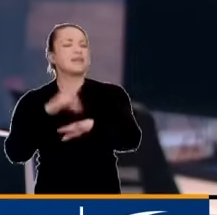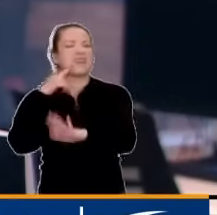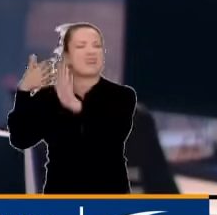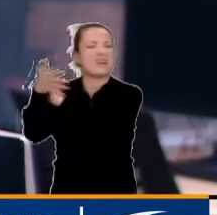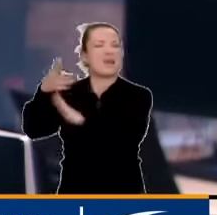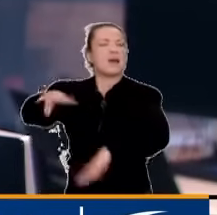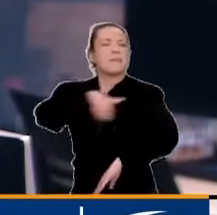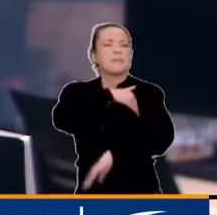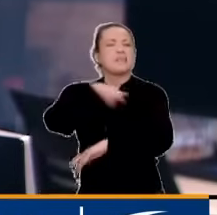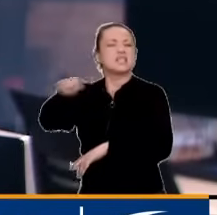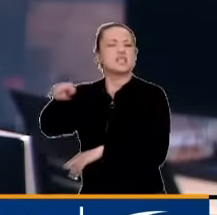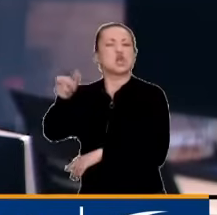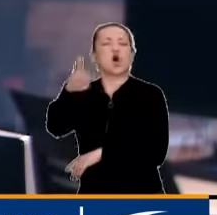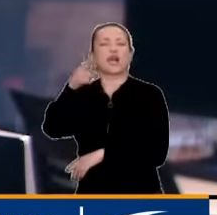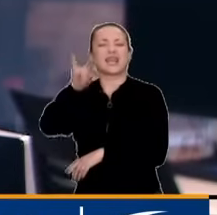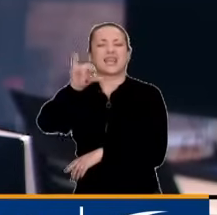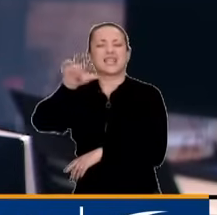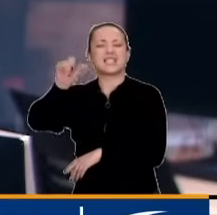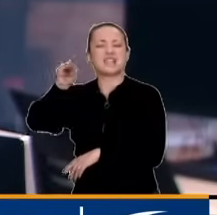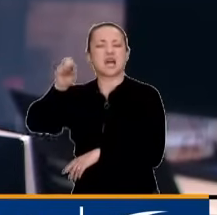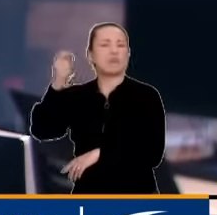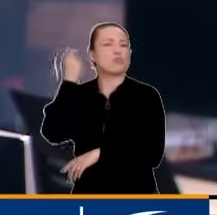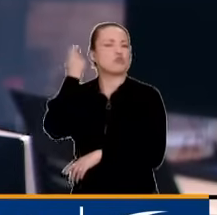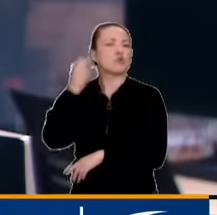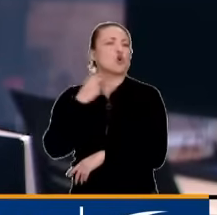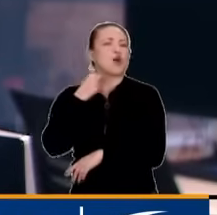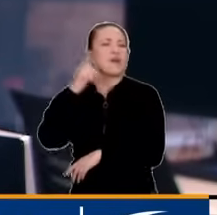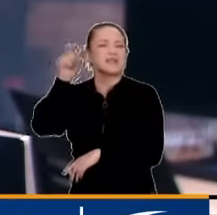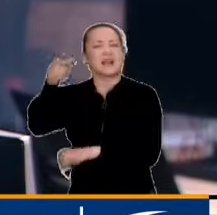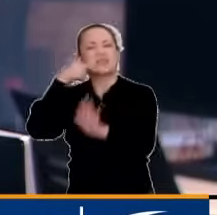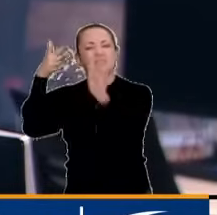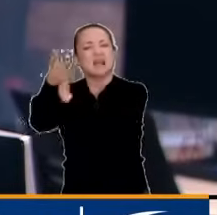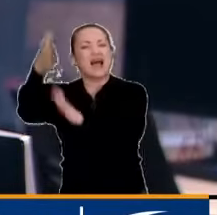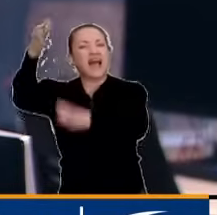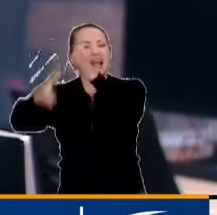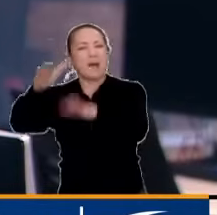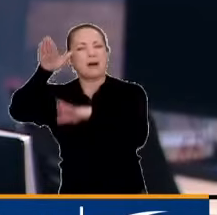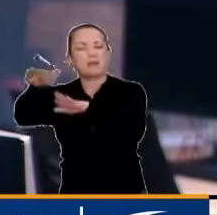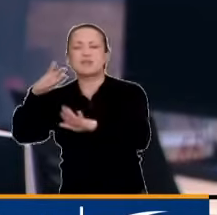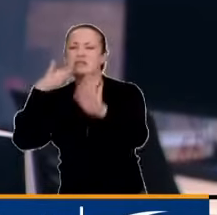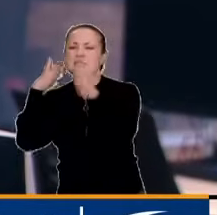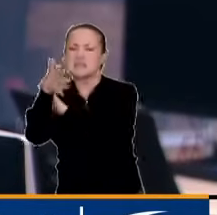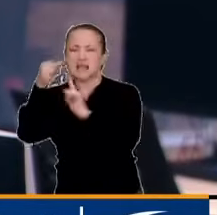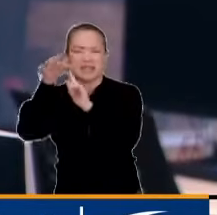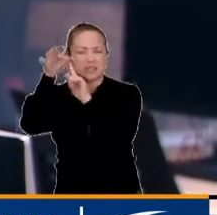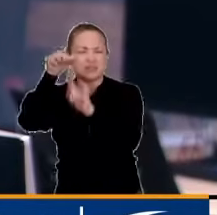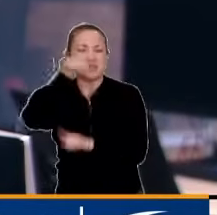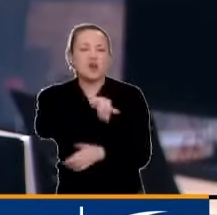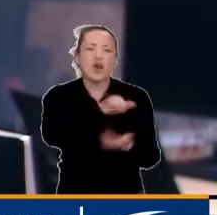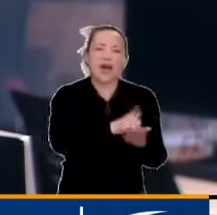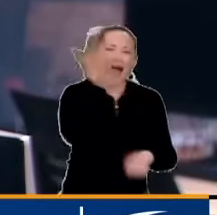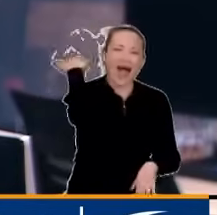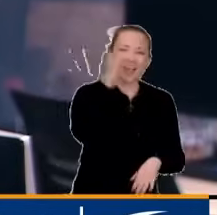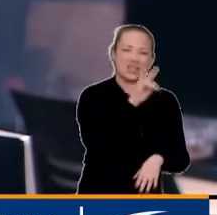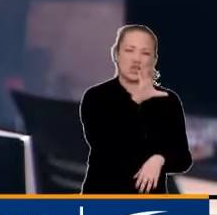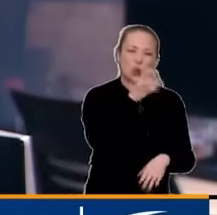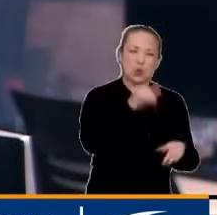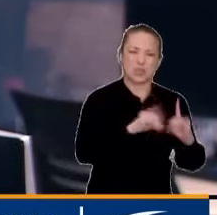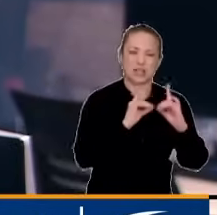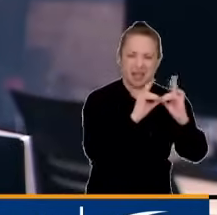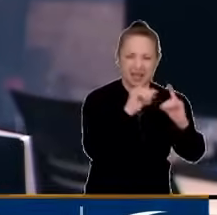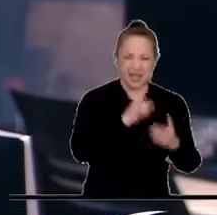ministro de Salud, Guillermo Alfonso Jaramillo, el pasado 6 de diciembre en Cámara de Representantes, cuando habló específicamente de esto, de las unidades de cuidados intensivos.